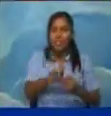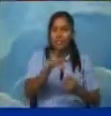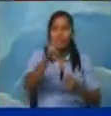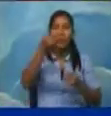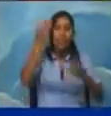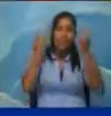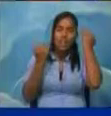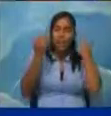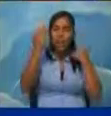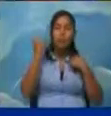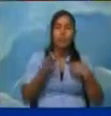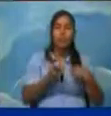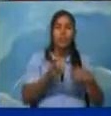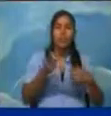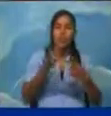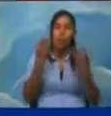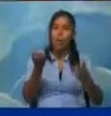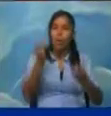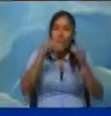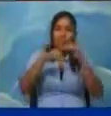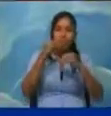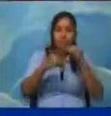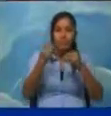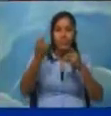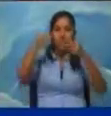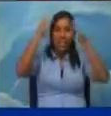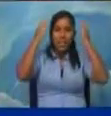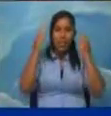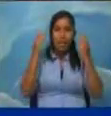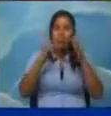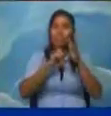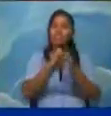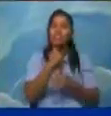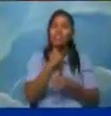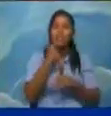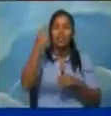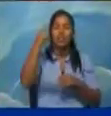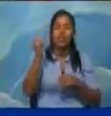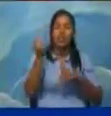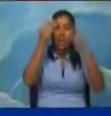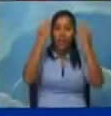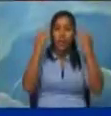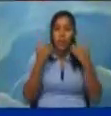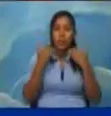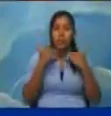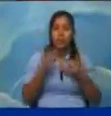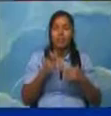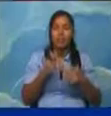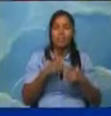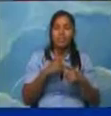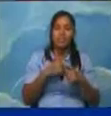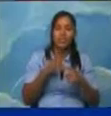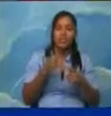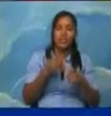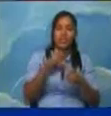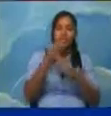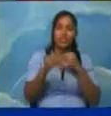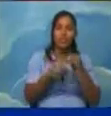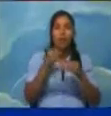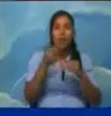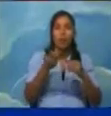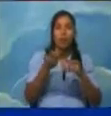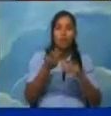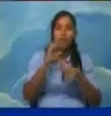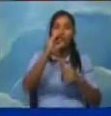usted, hermano Puerta? ¿Cuál es el secreto? Bueno, yo la verdad es que no me echo manteca, yo me echo aceite de coco porque